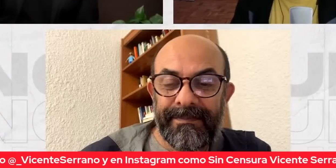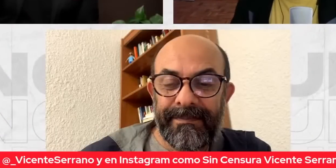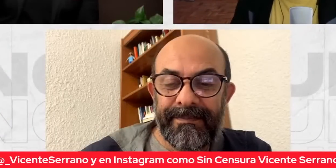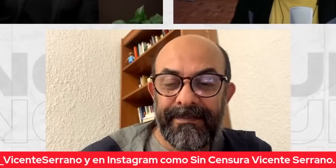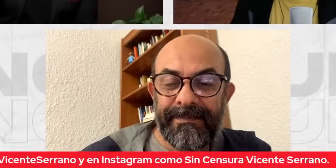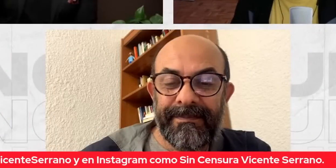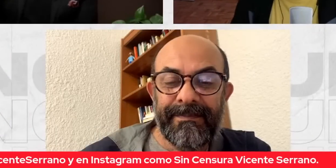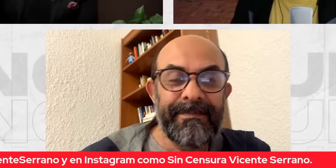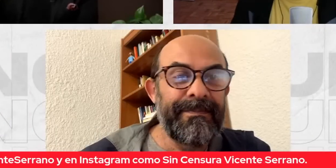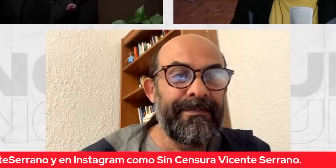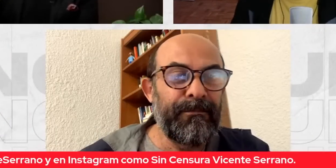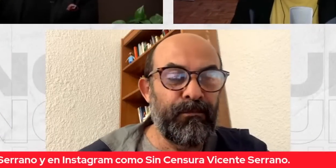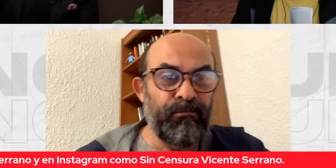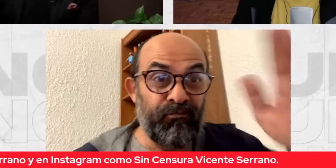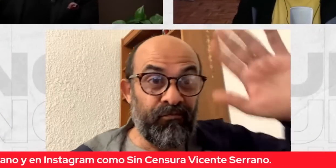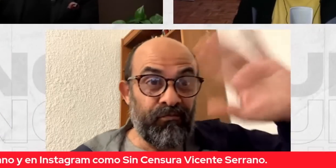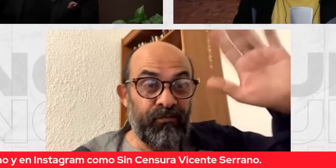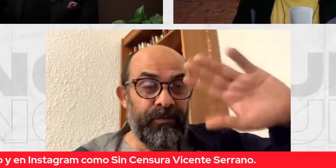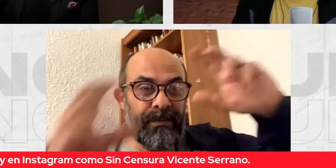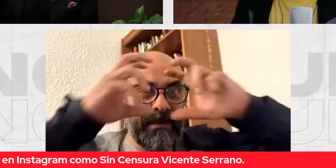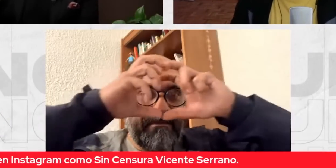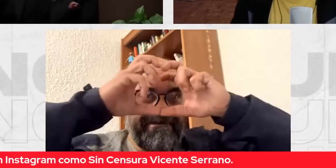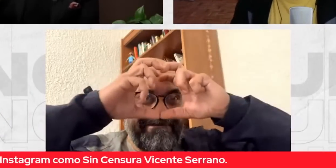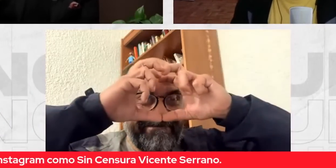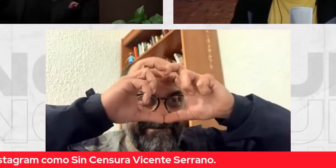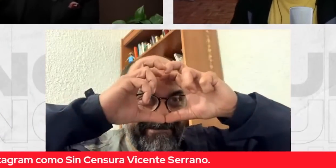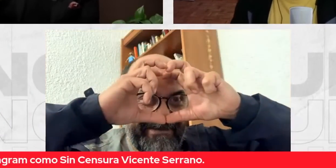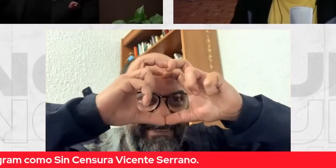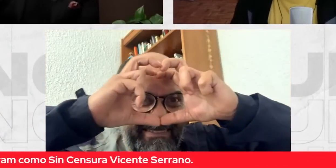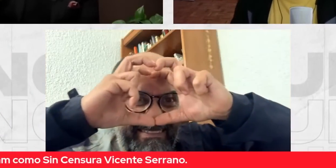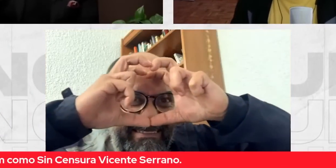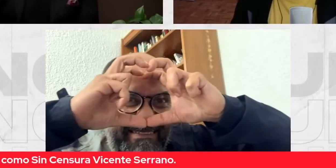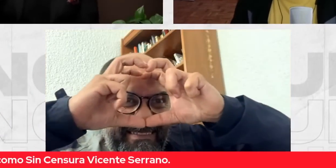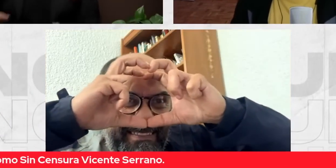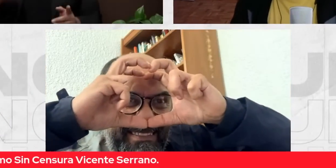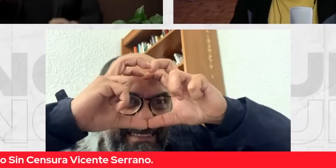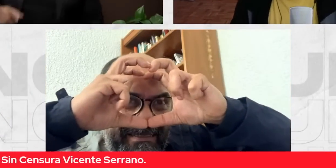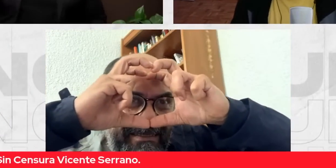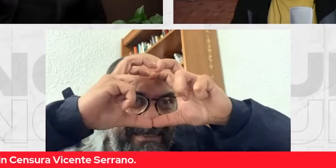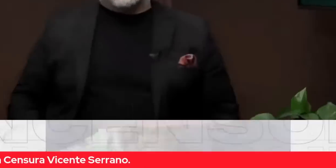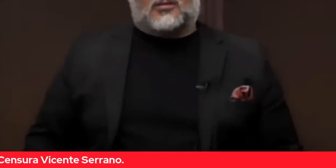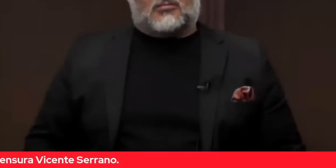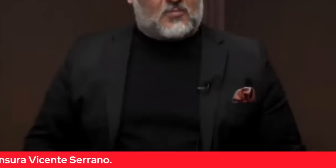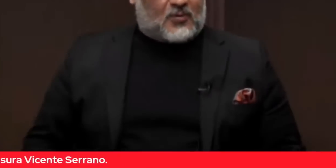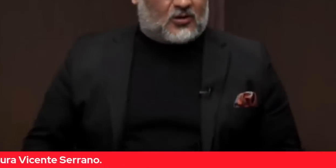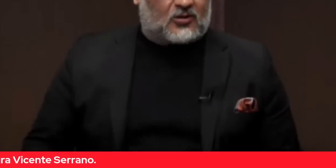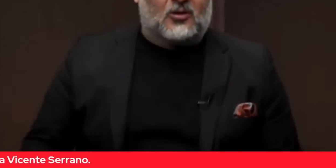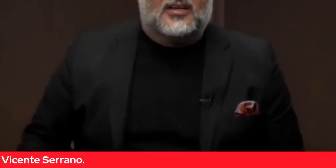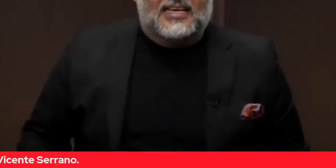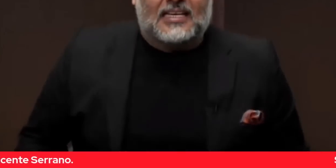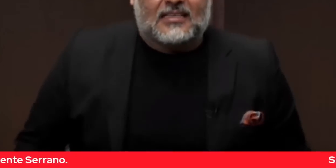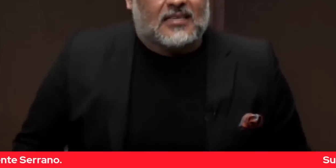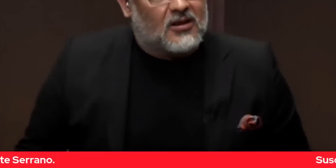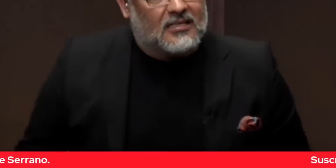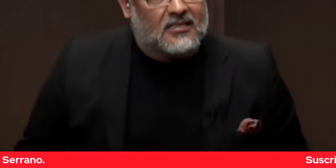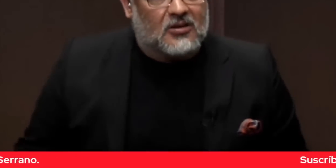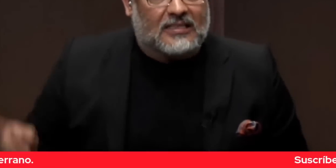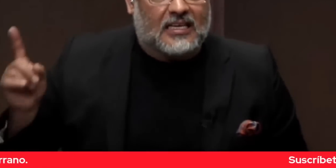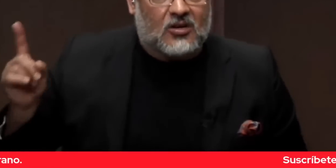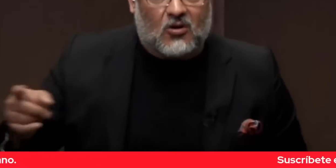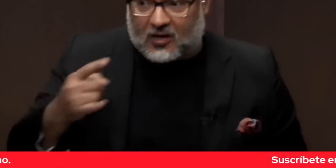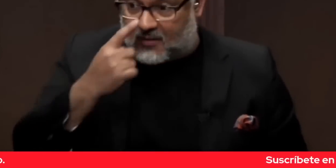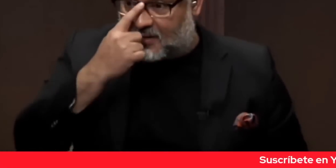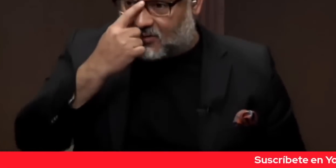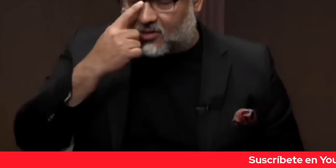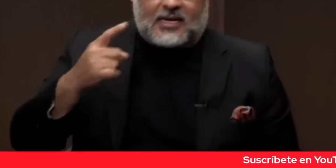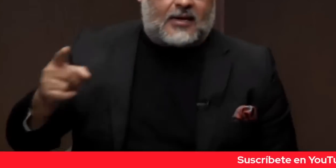buen Ramiro Padilla Tondo. Estamos al pendiente. Gracias, Ramiro. Gracias, Manuel. Nos vemos muy pronto. Y señoras y señores, ya